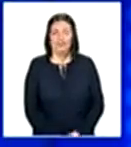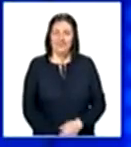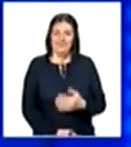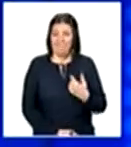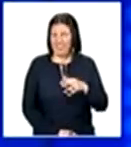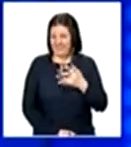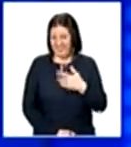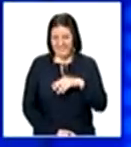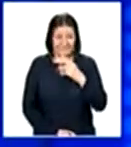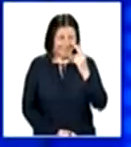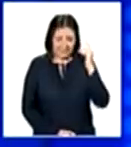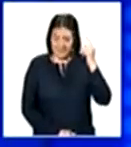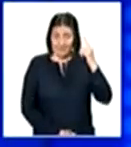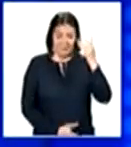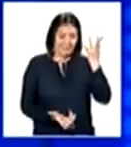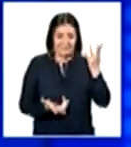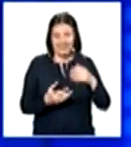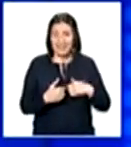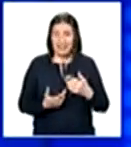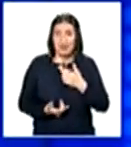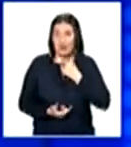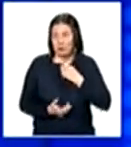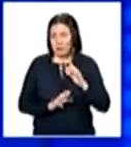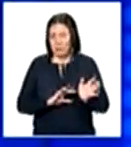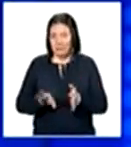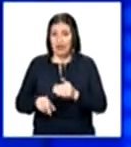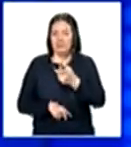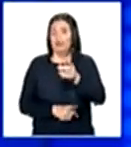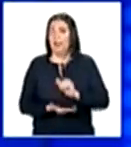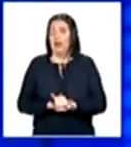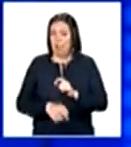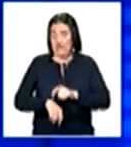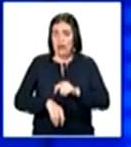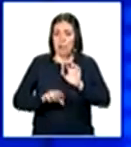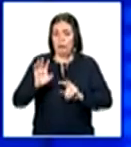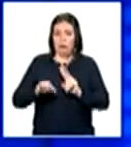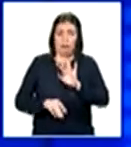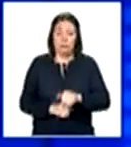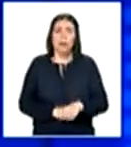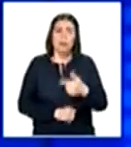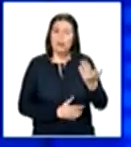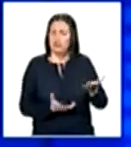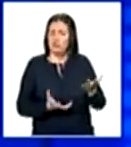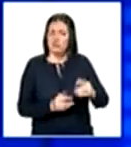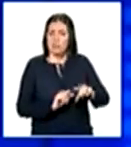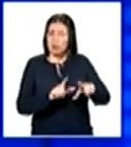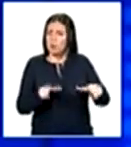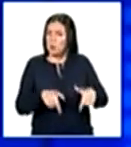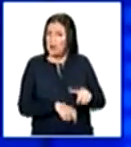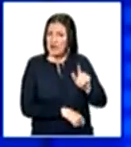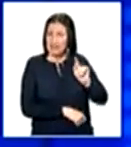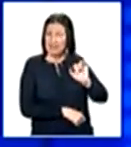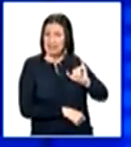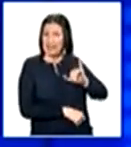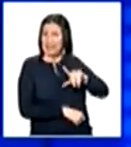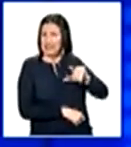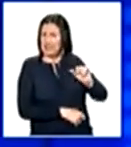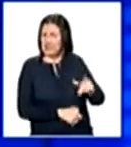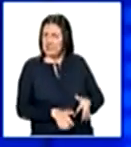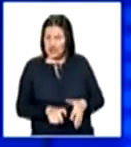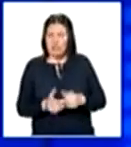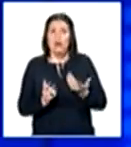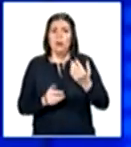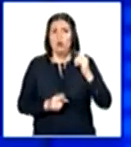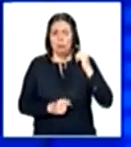esas locuras románticas que literalmente encantan. Son las 12:48, vamos ahora a Tailandia, que es donde un monje asombra al mundo al meditar en una olla